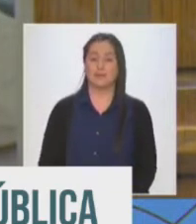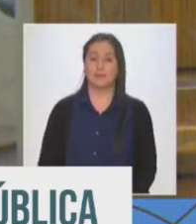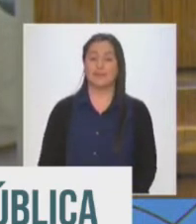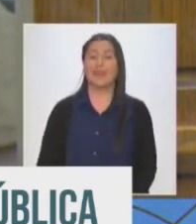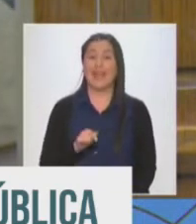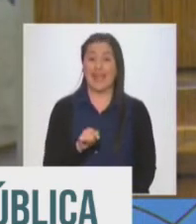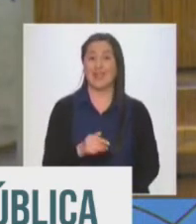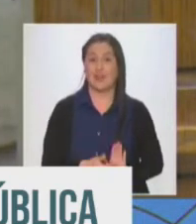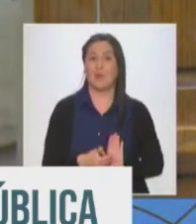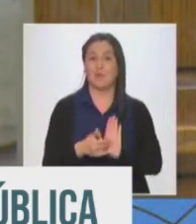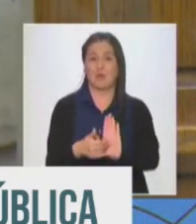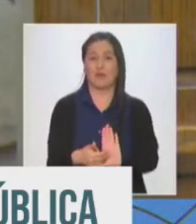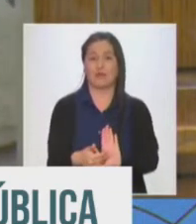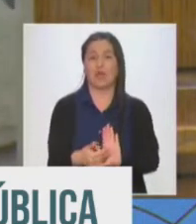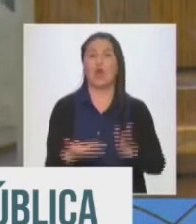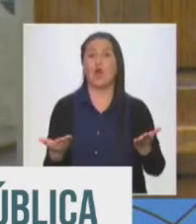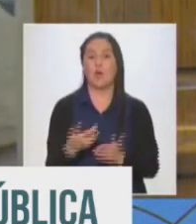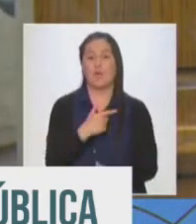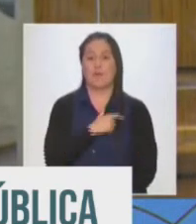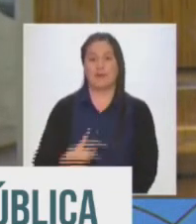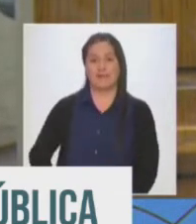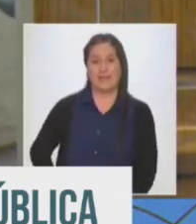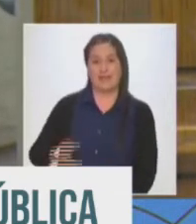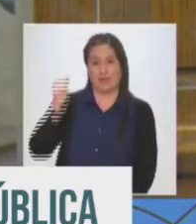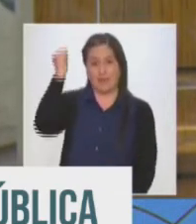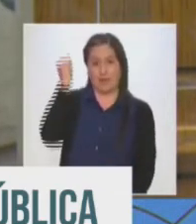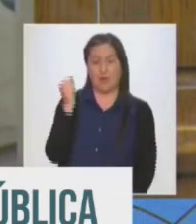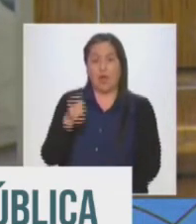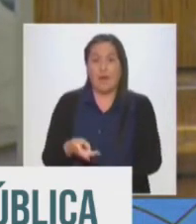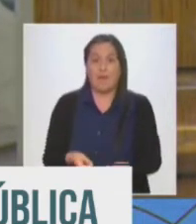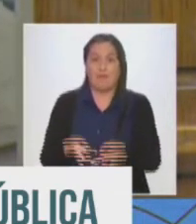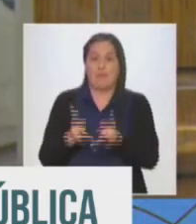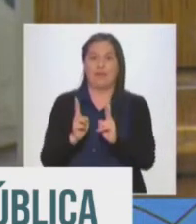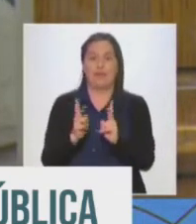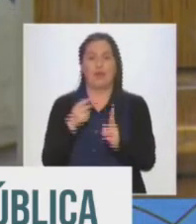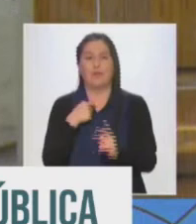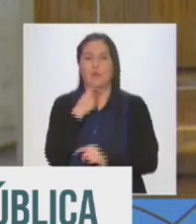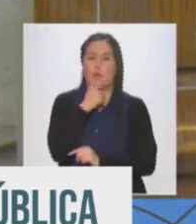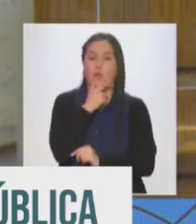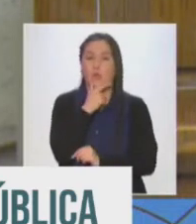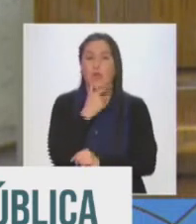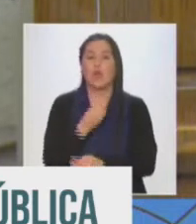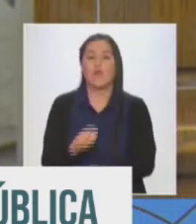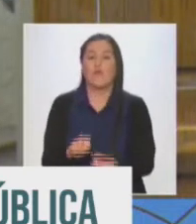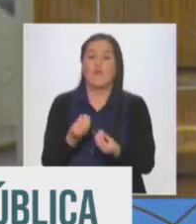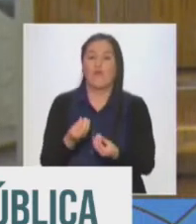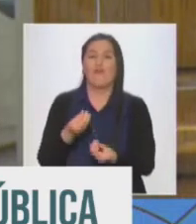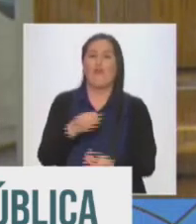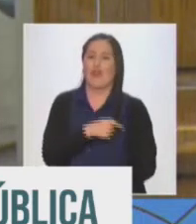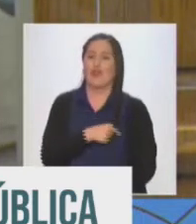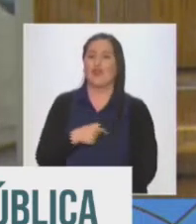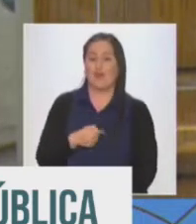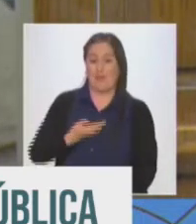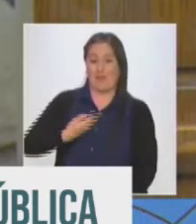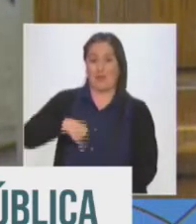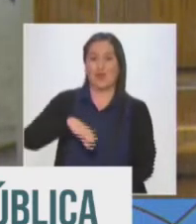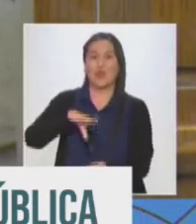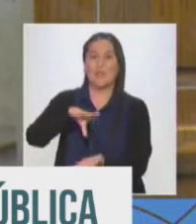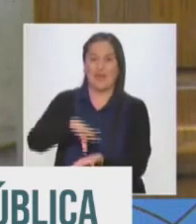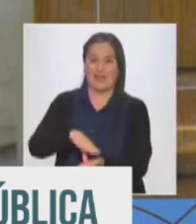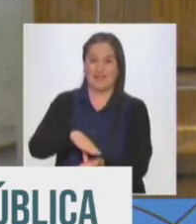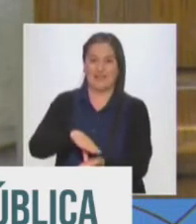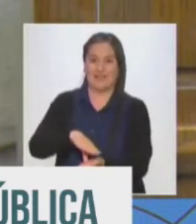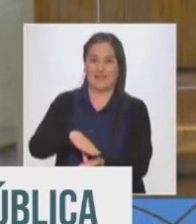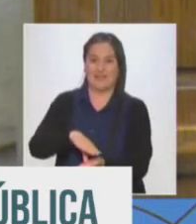Esto demuestra cómo el presidente Piñera ha permitido que se ponga en cuestión el buen nombre de nuestro país por acciones propias,